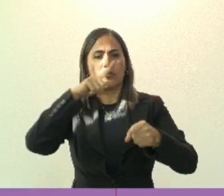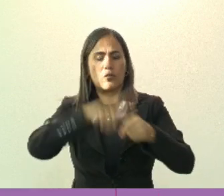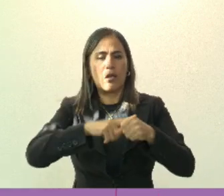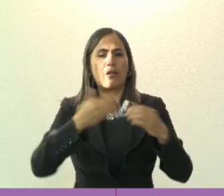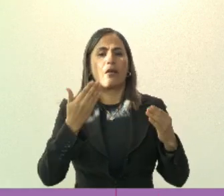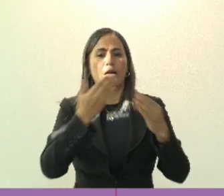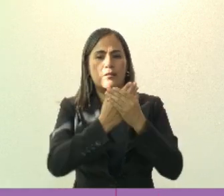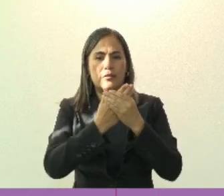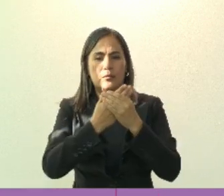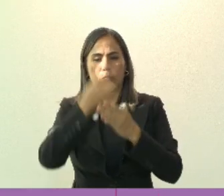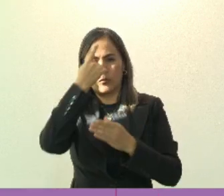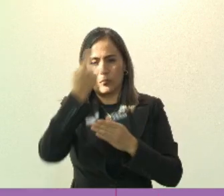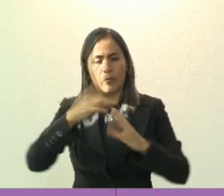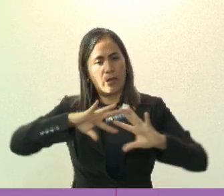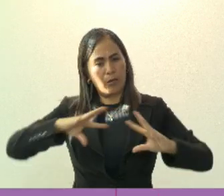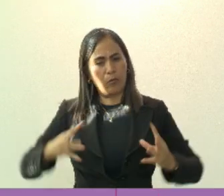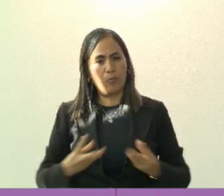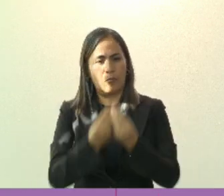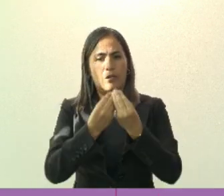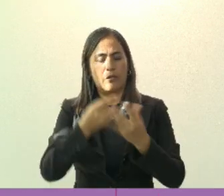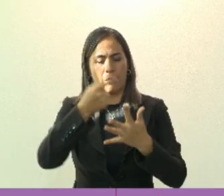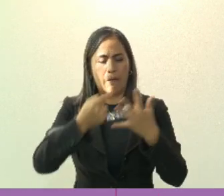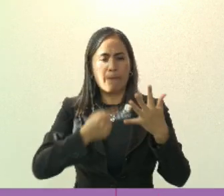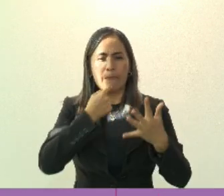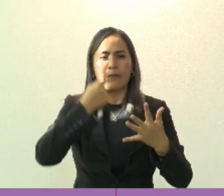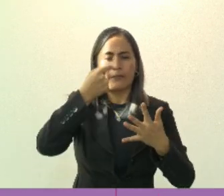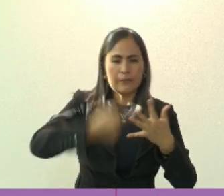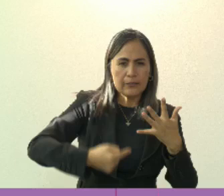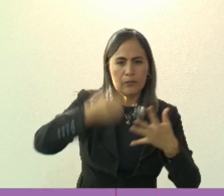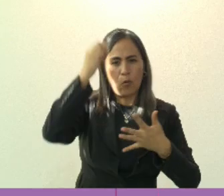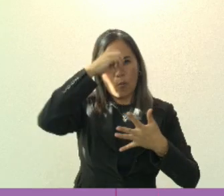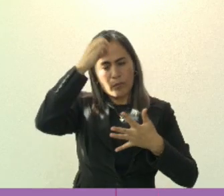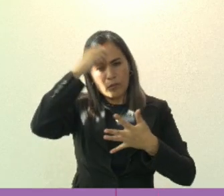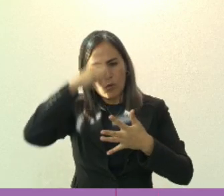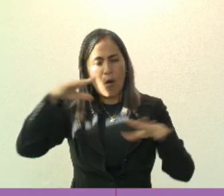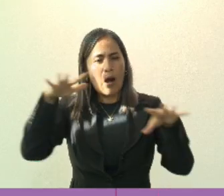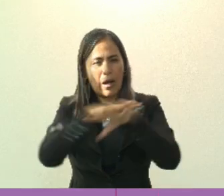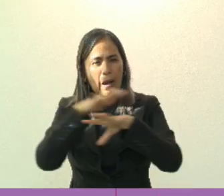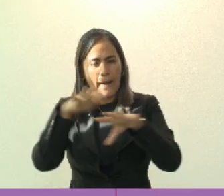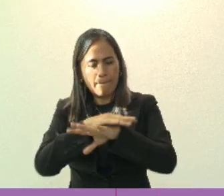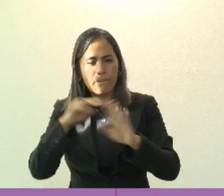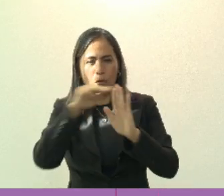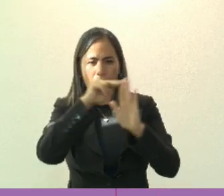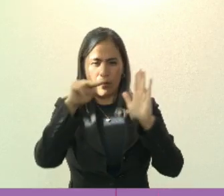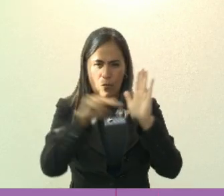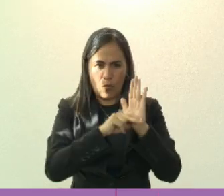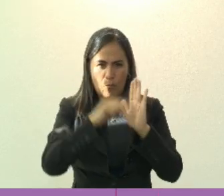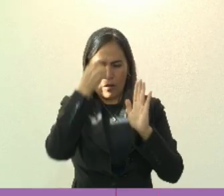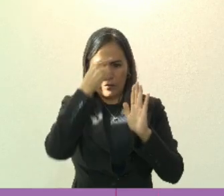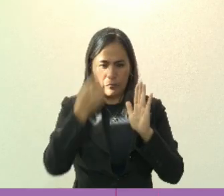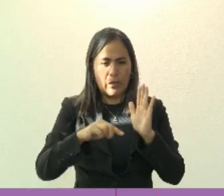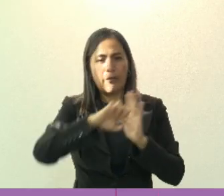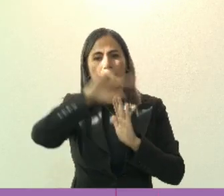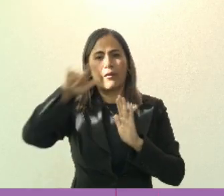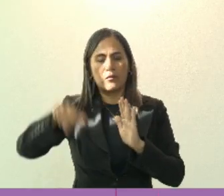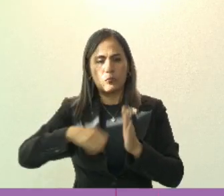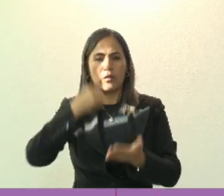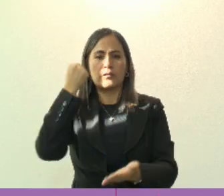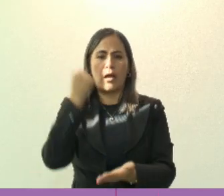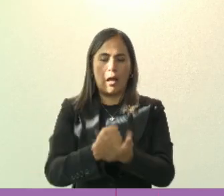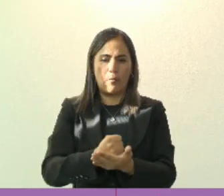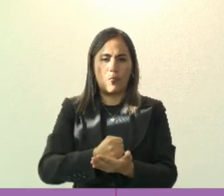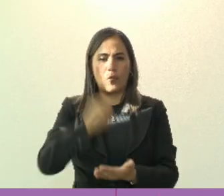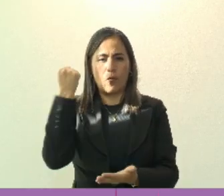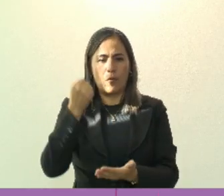Archivos para la integración de comentarios y los cambios a los instrumentos normativos para su aprobación